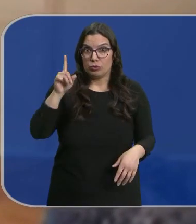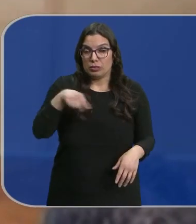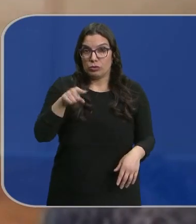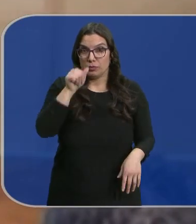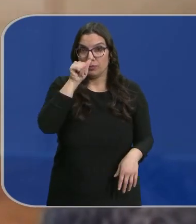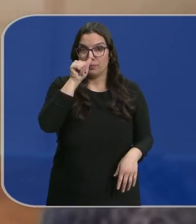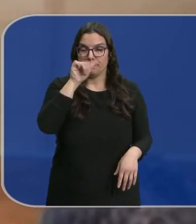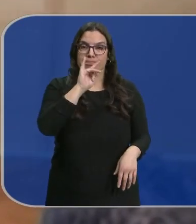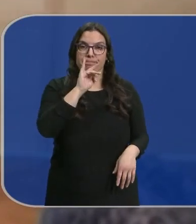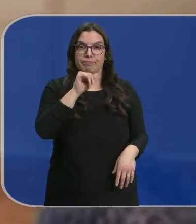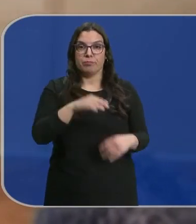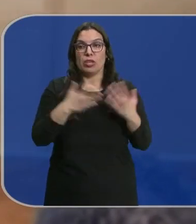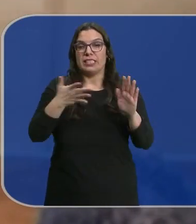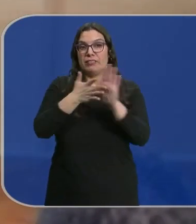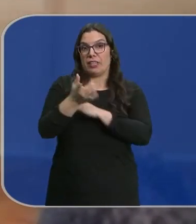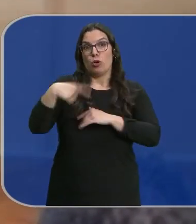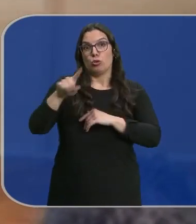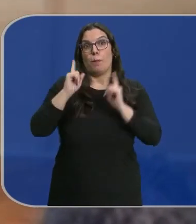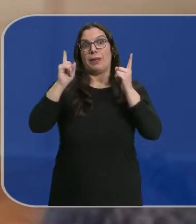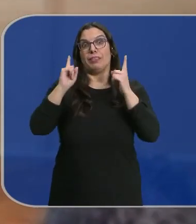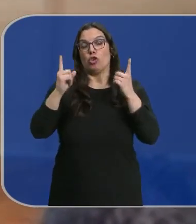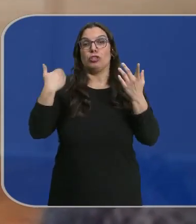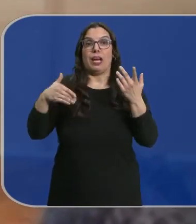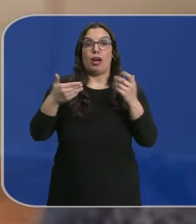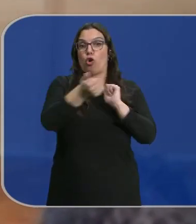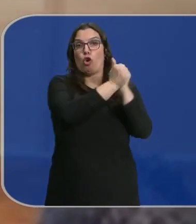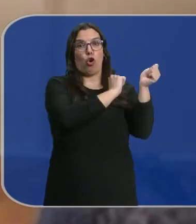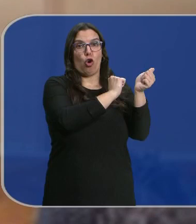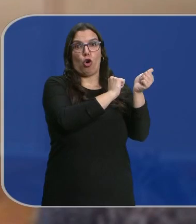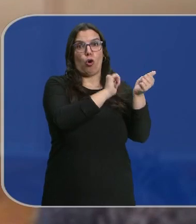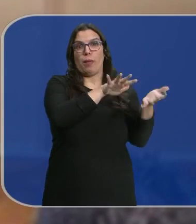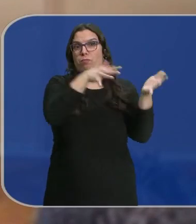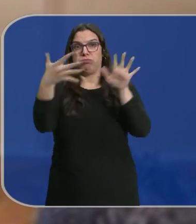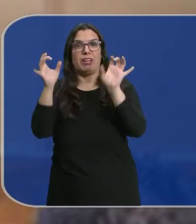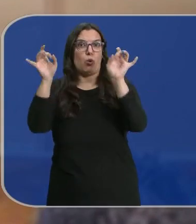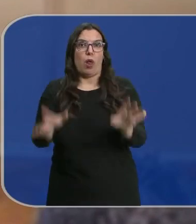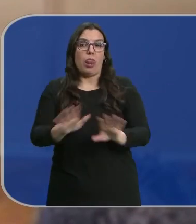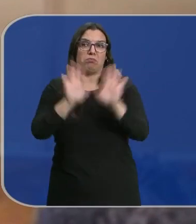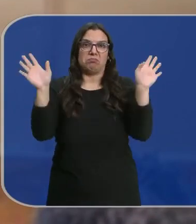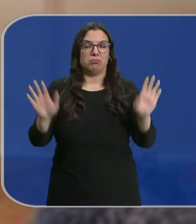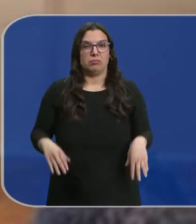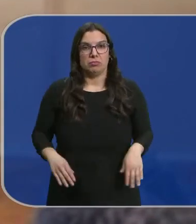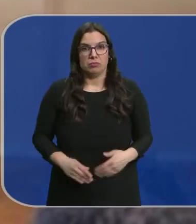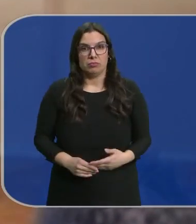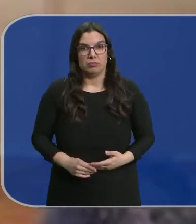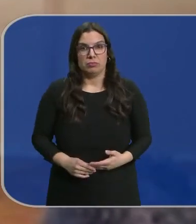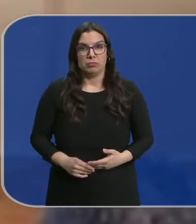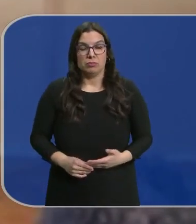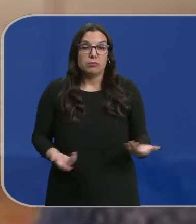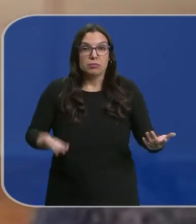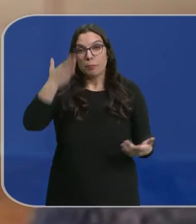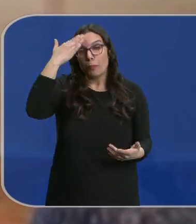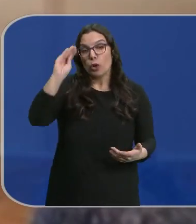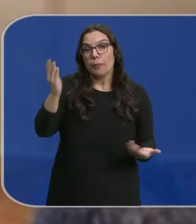brigadistas. Sí. O sea, ustedes tenían tanta previsión que incluso copiaron el plan de labores del año anterior para hacer esa